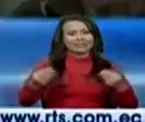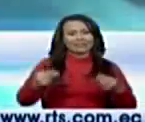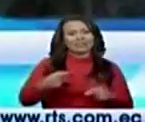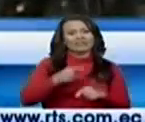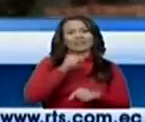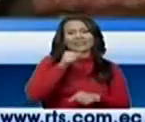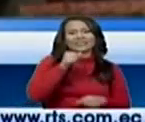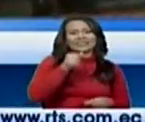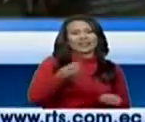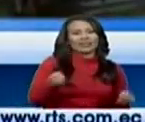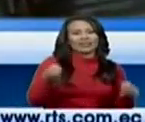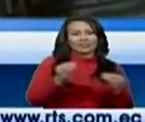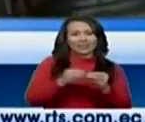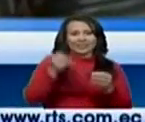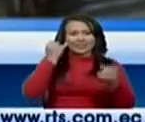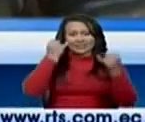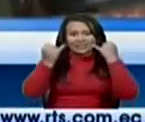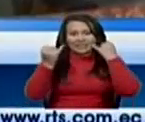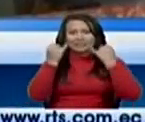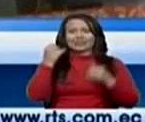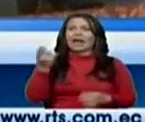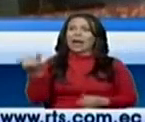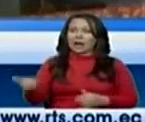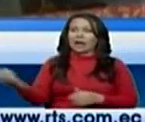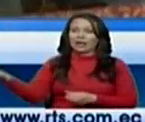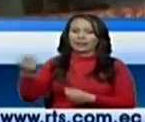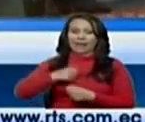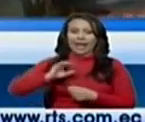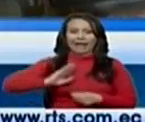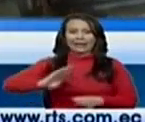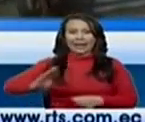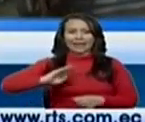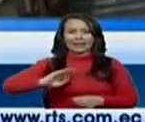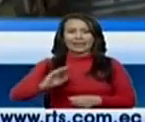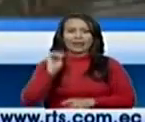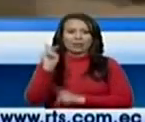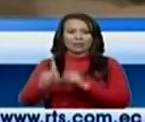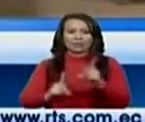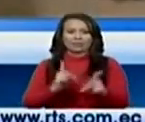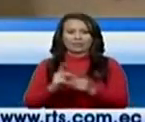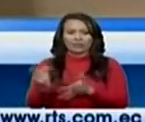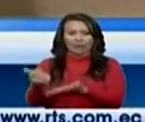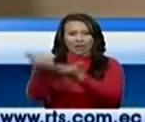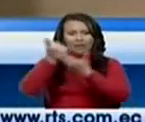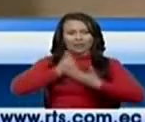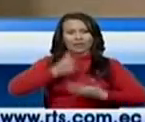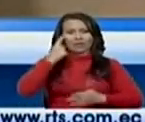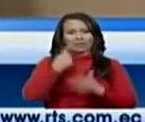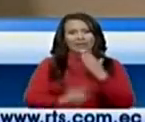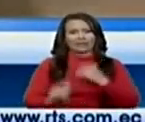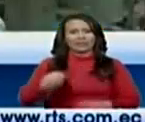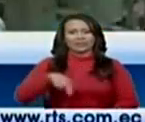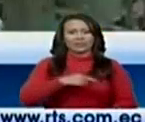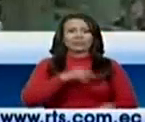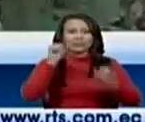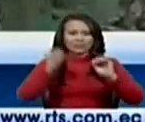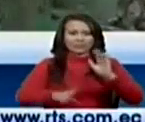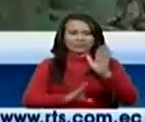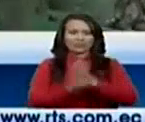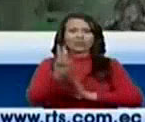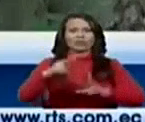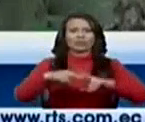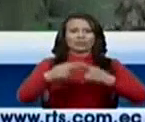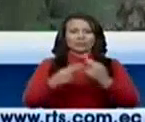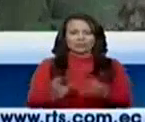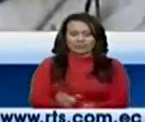complementos, por eso hoy tenemos a la alcaldía, tenemos a la prefectura muy de cerca ayudándonos para que esta institución salga adelante. El proceso inicia desde